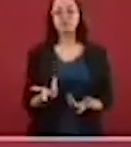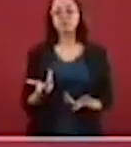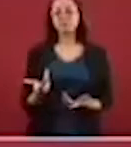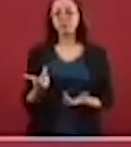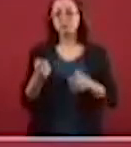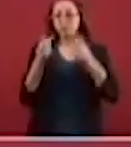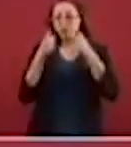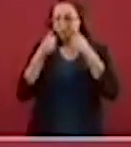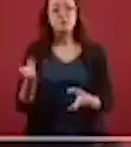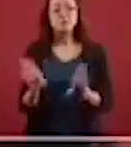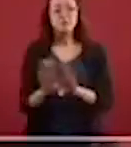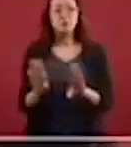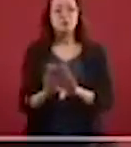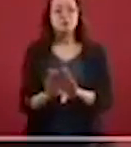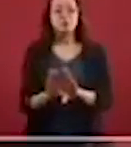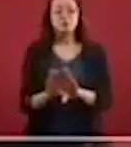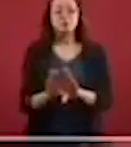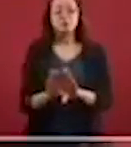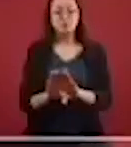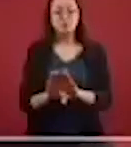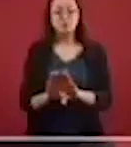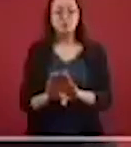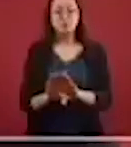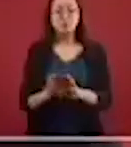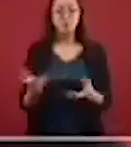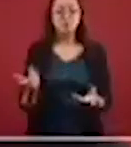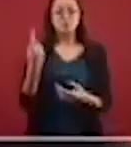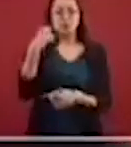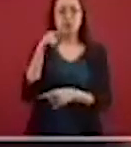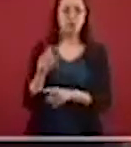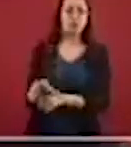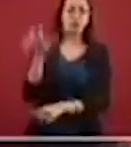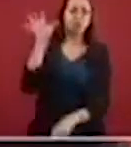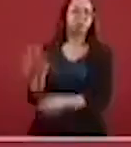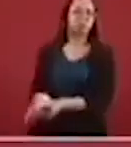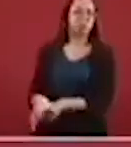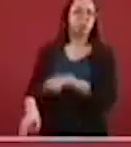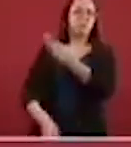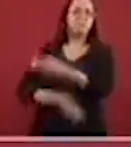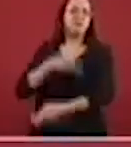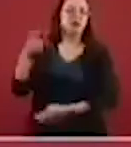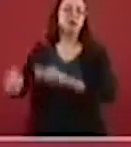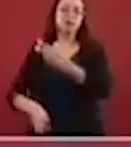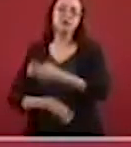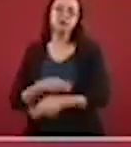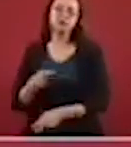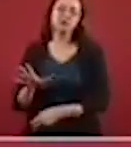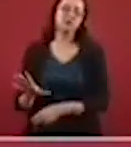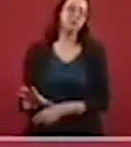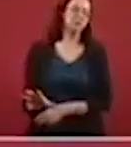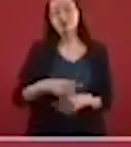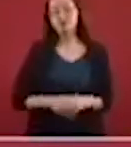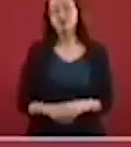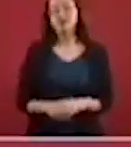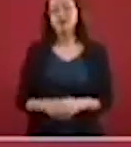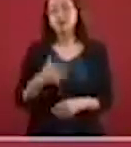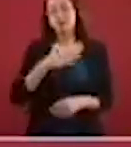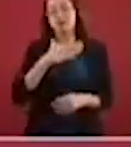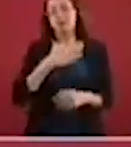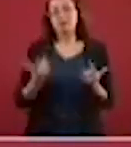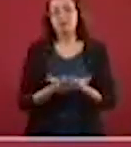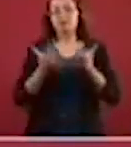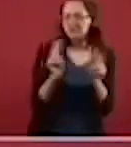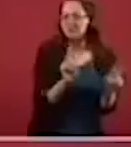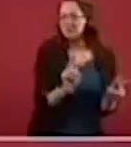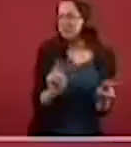procede que no haya linchamientos públicos políticos por eso de los antecedentes que se trata el asunto en su dimensión y no